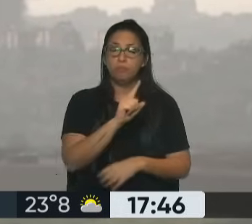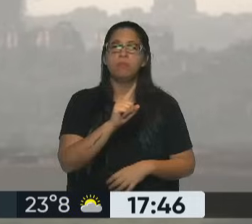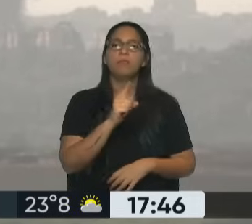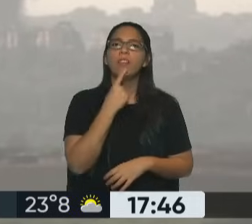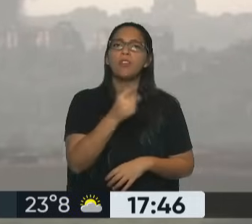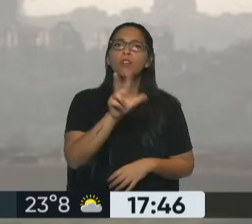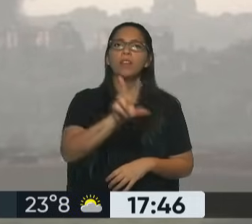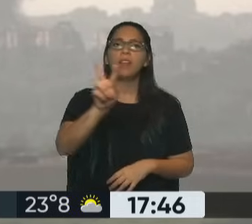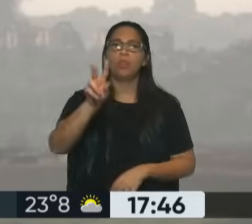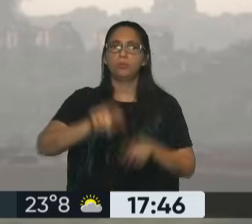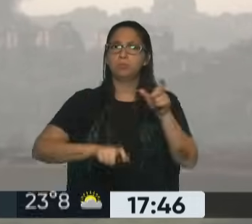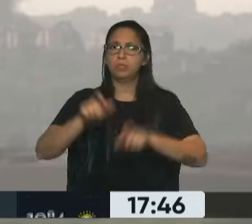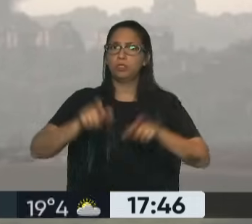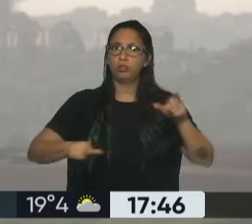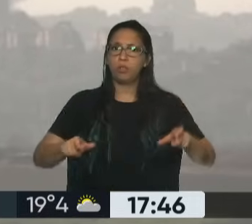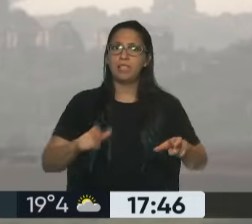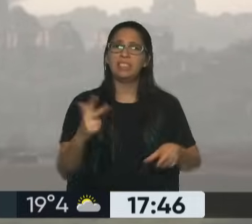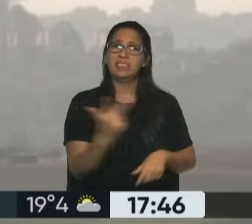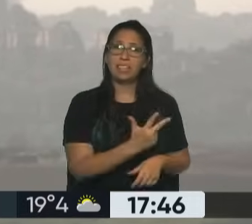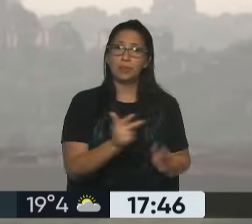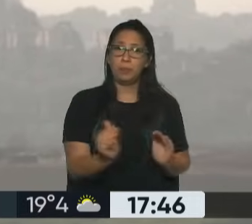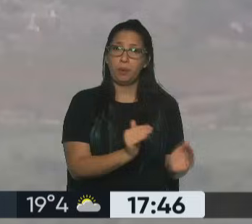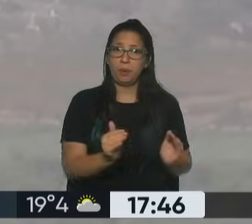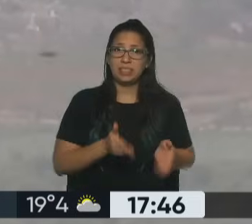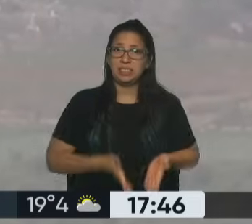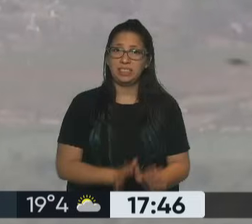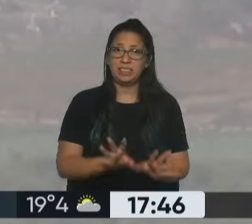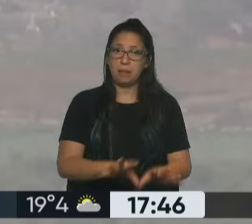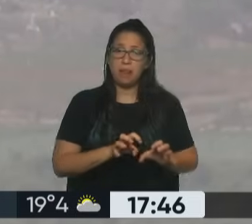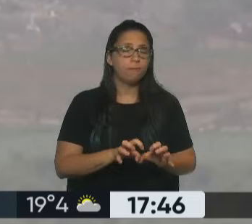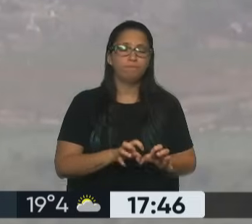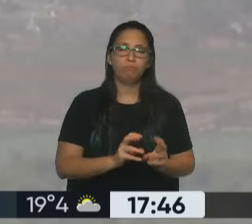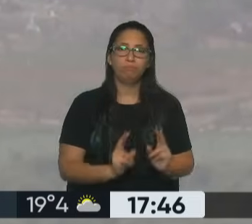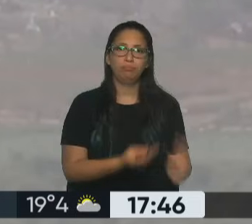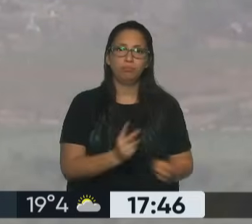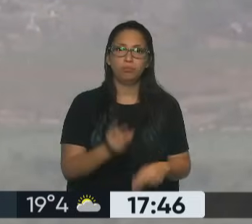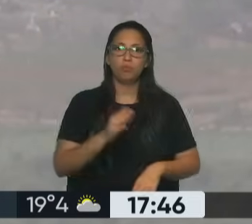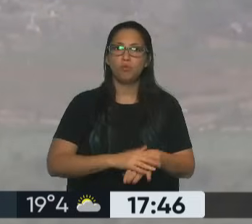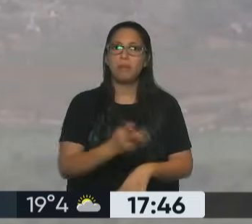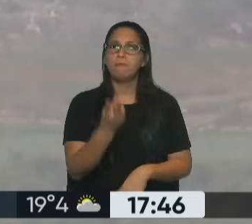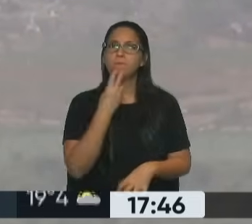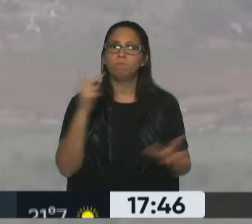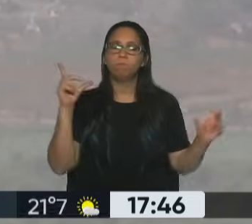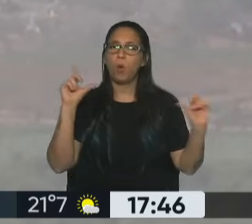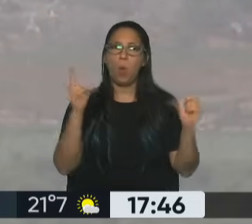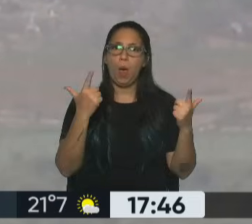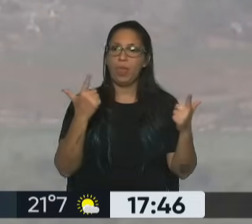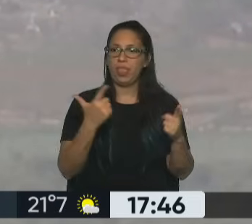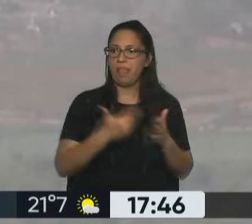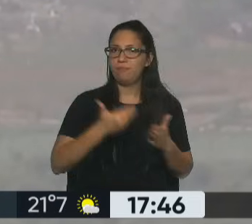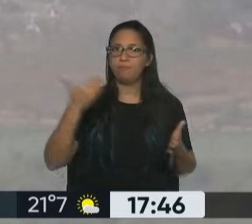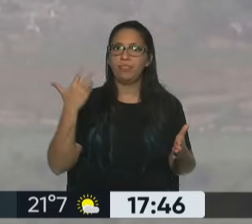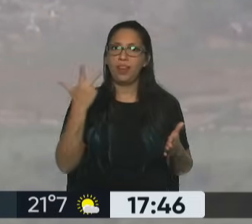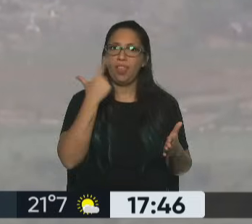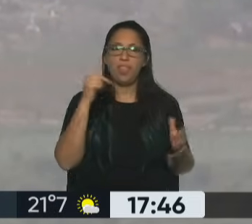32 personas tres de ellos bebés prematuros murieron por la falta de energía en los últimos 3